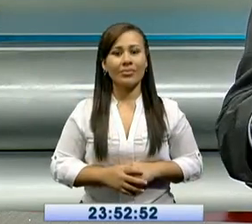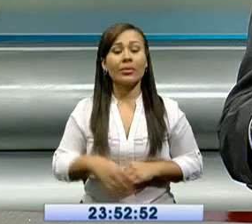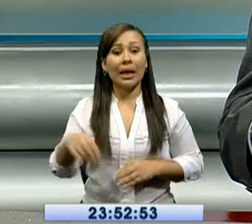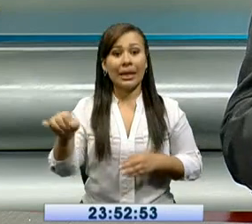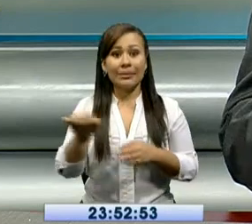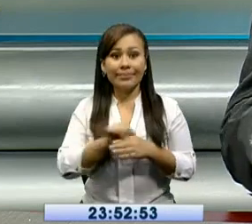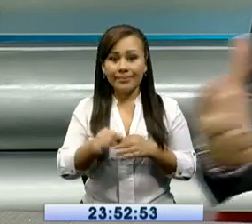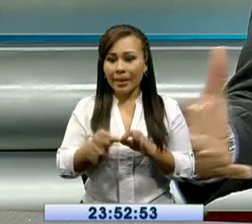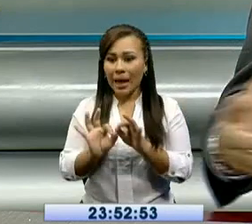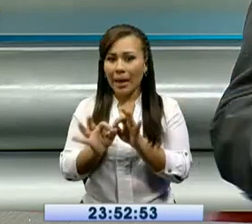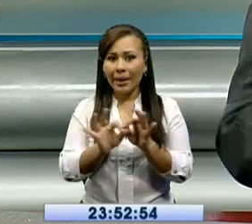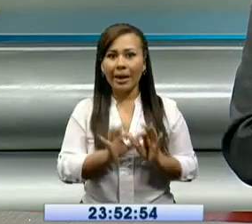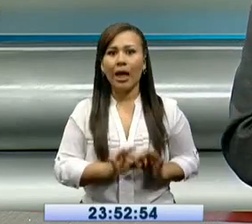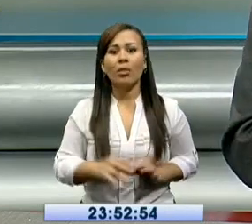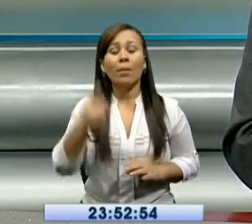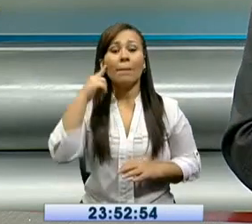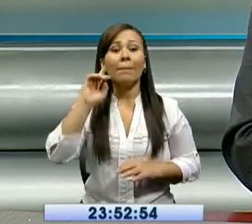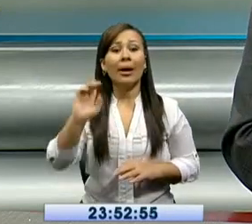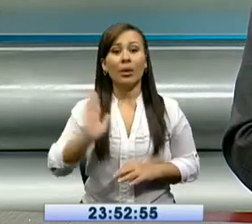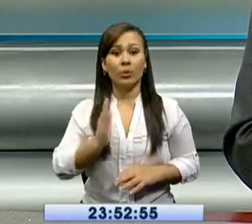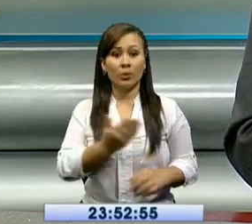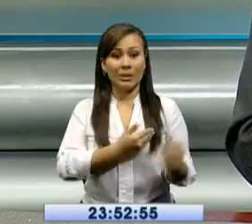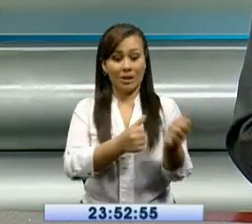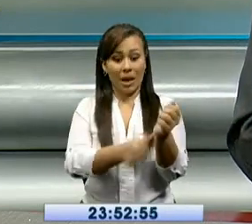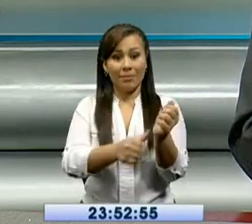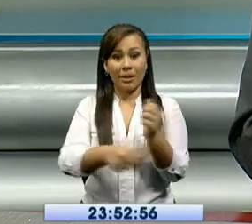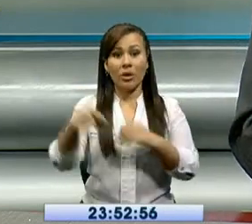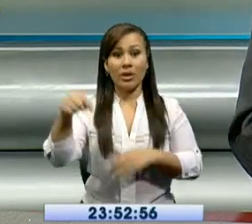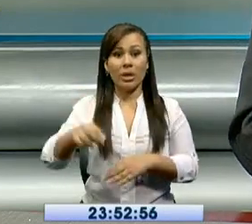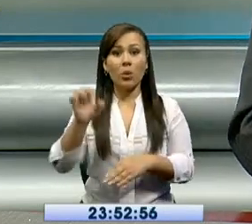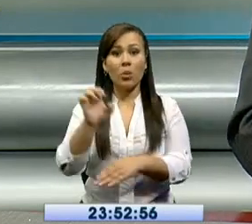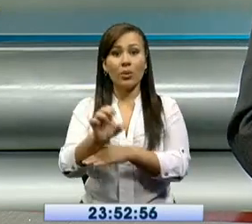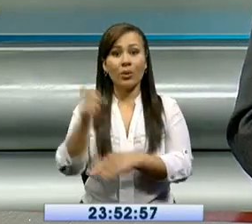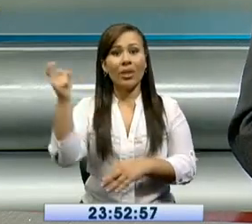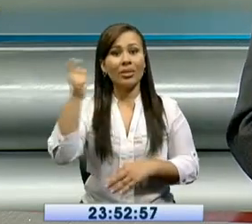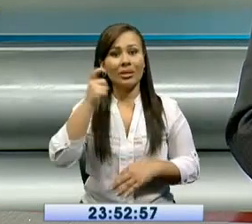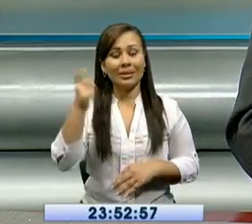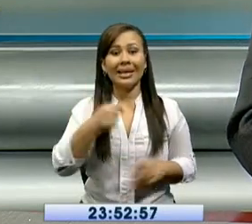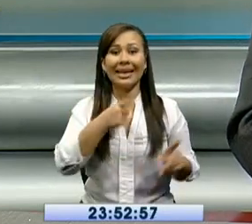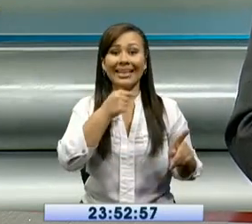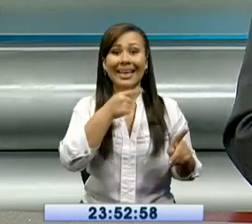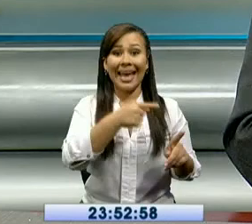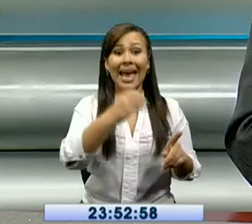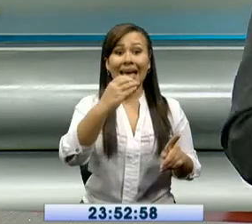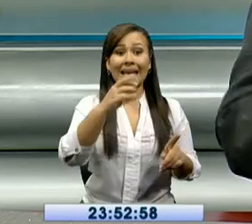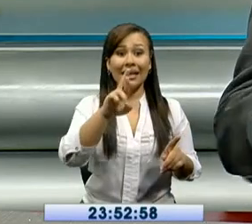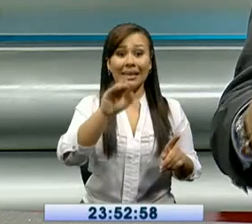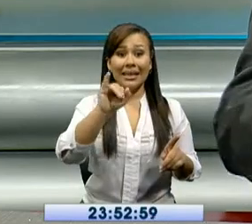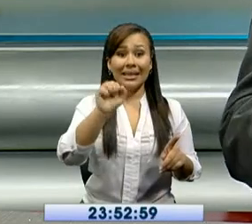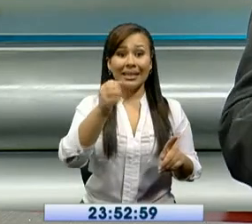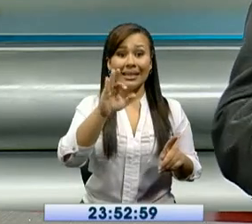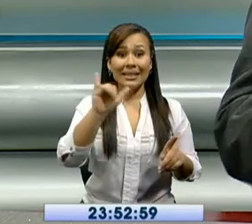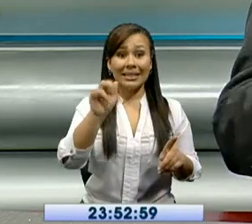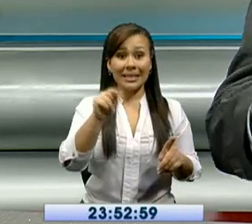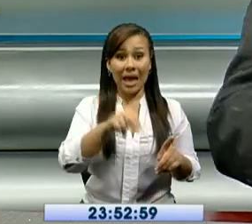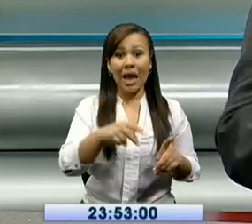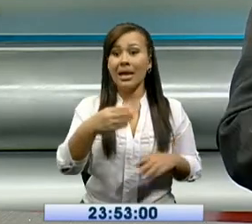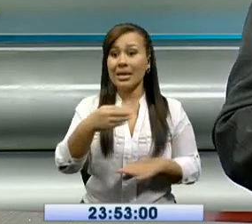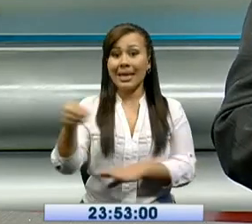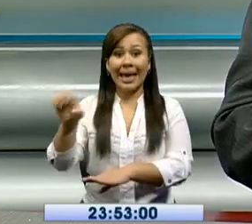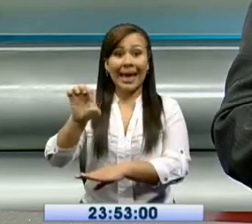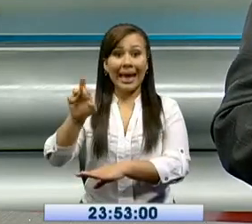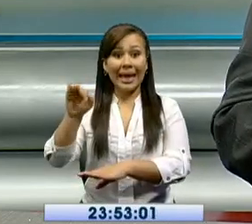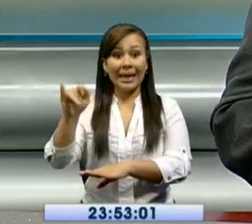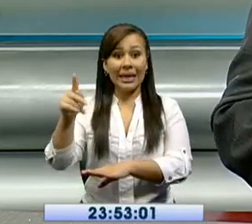preparando algo para nuestros hermanos que acá necesitan mucho. Cristian nos hablaba y Erika nos han hablado de un evento desde las 9 de la